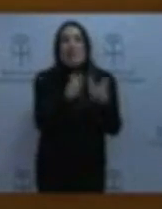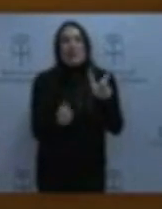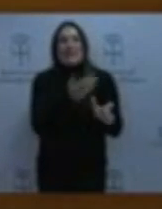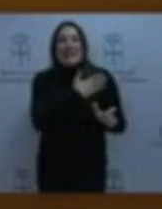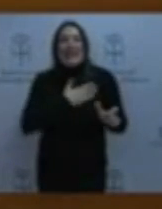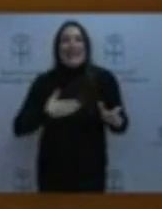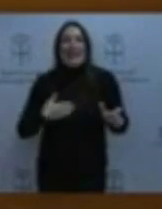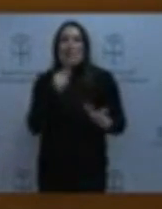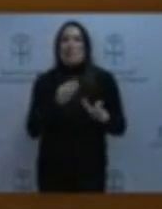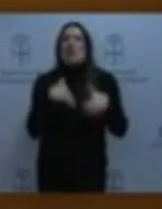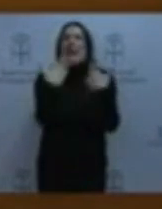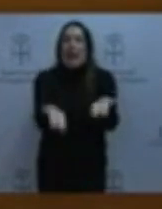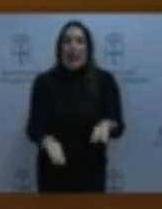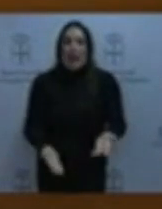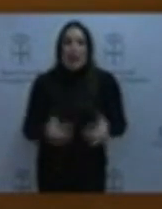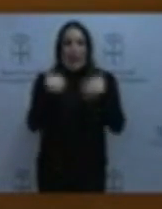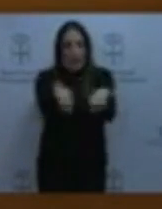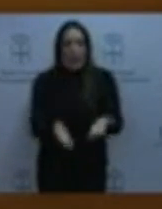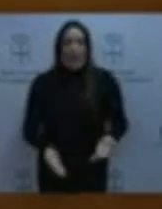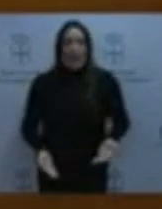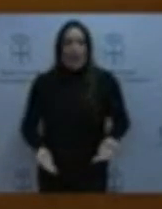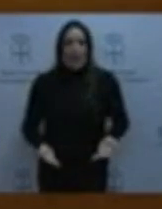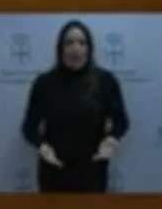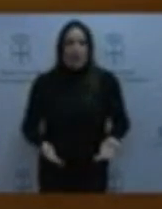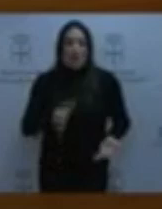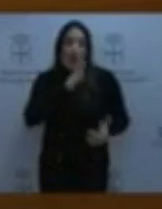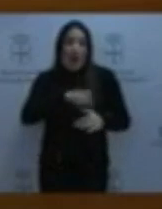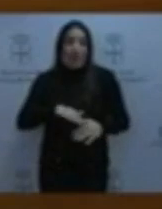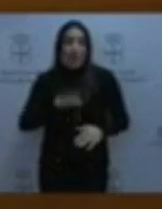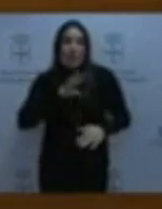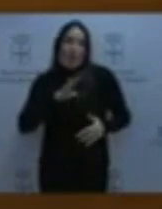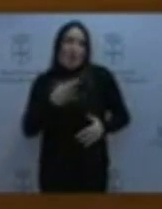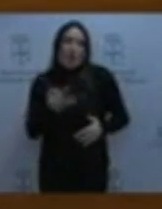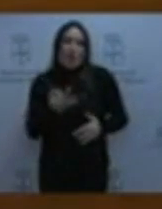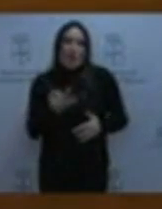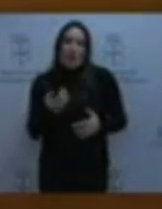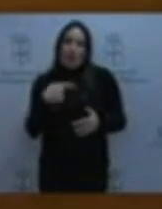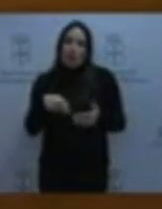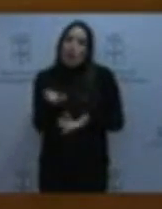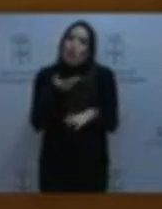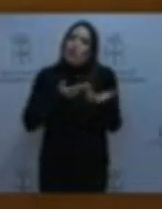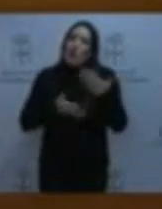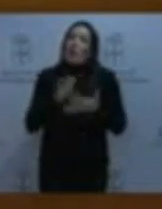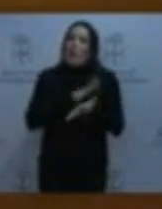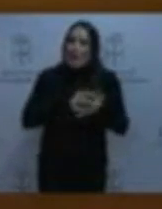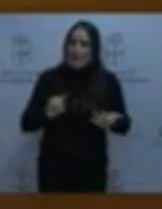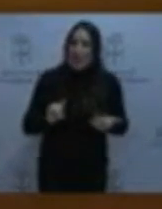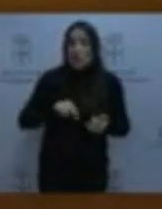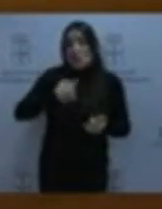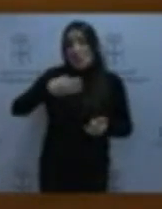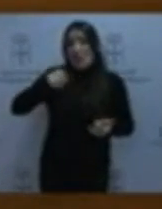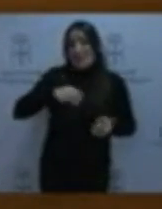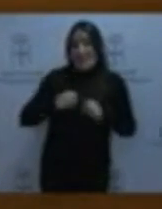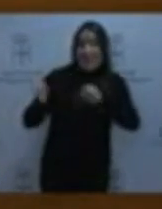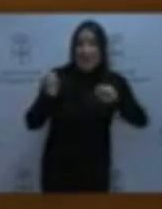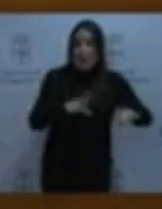los presupuestos, están que lo regalan. Porque, hombre, el favor que les ha hecho tienen que pagarlo. Y tiene que ser duro, tener que renunciar a la presidencia para